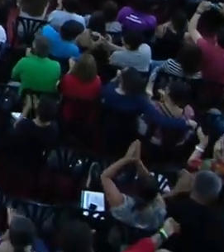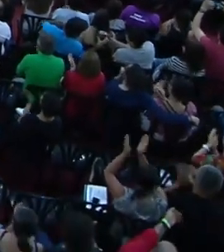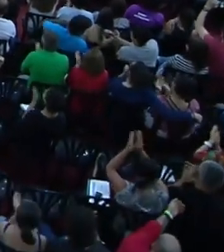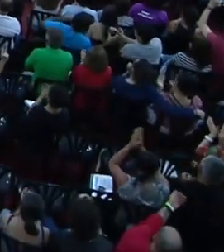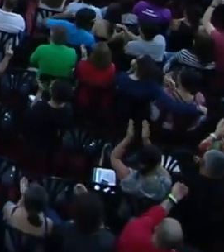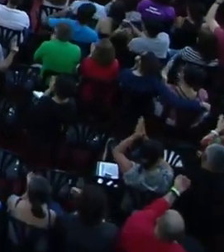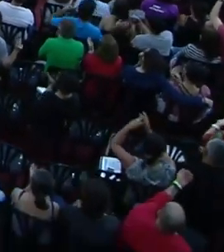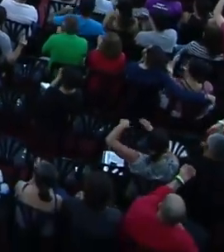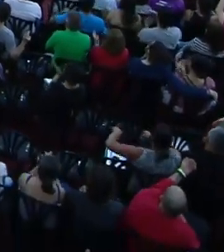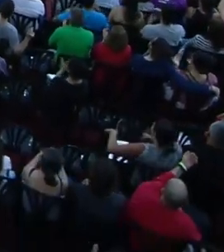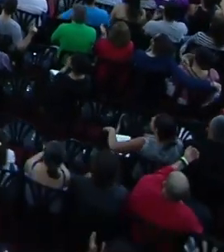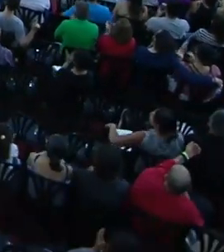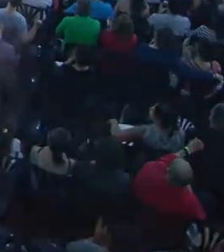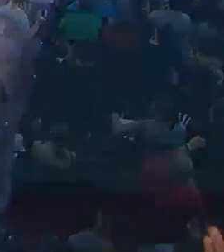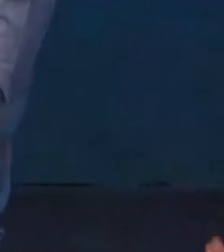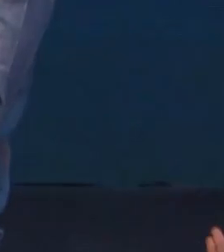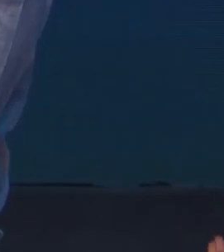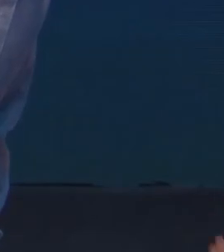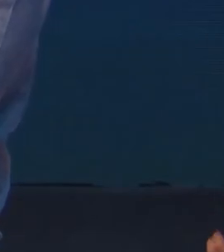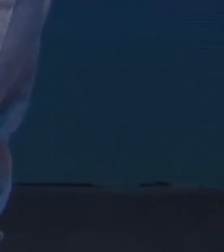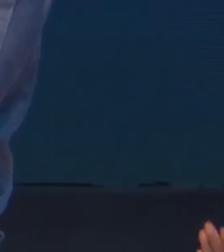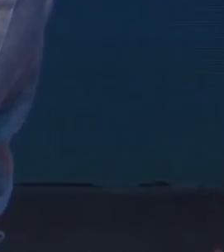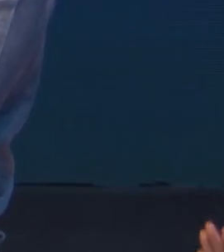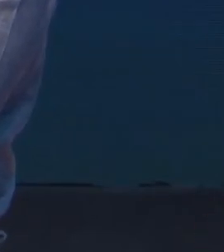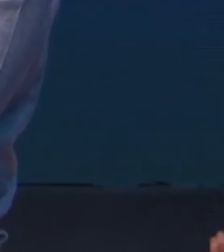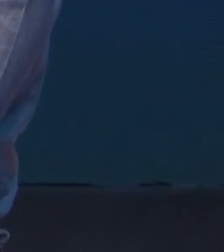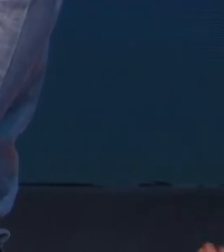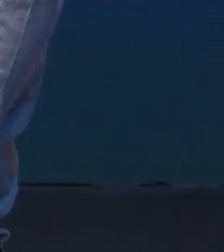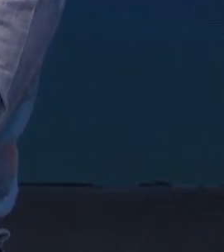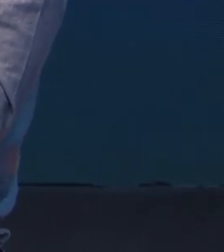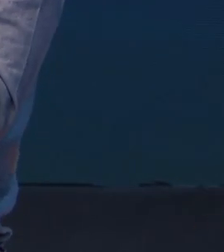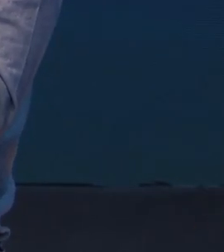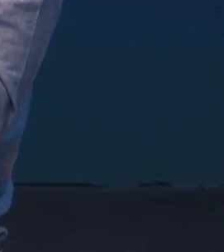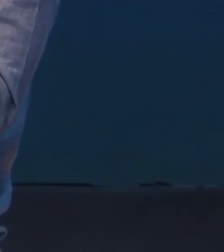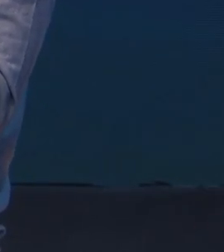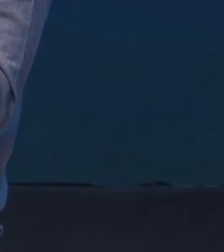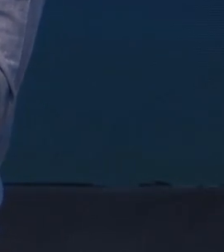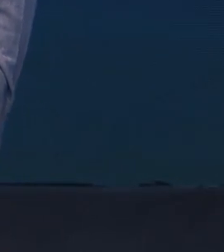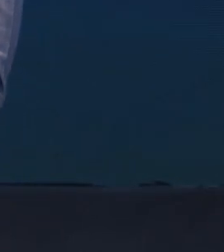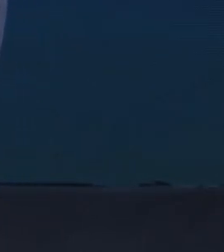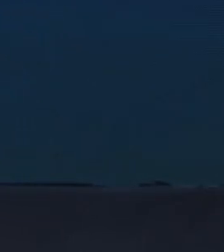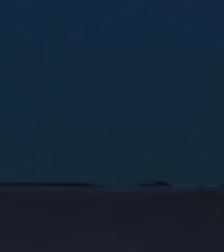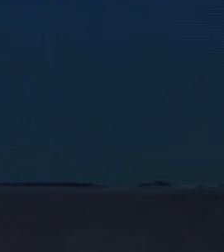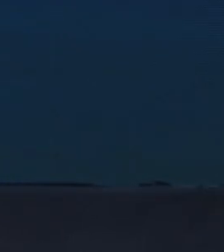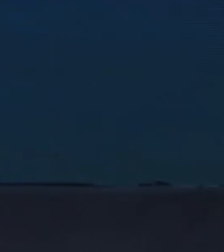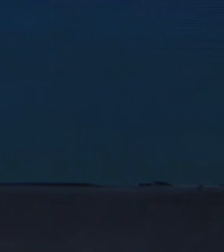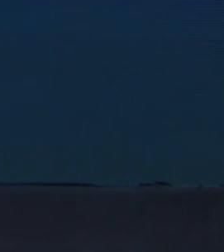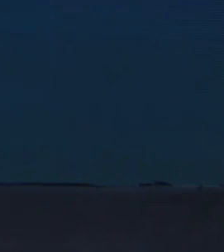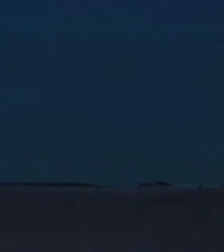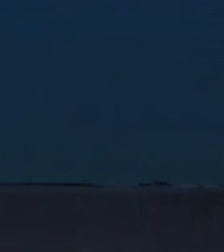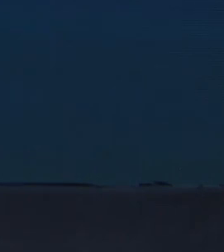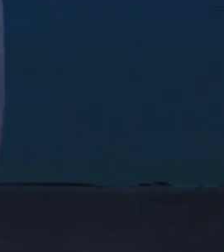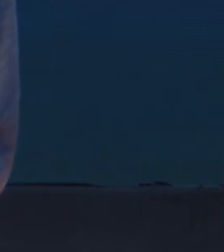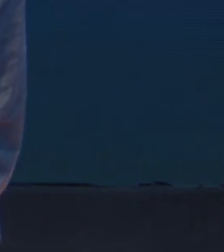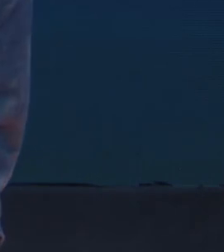Y decirles, como le dice la gente del Movimiento Sin Techo en Brasil,